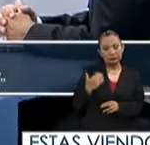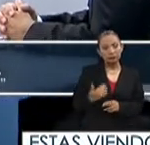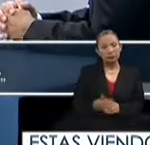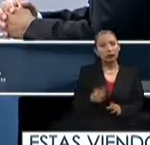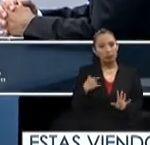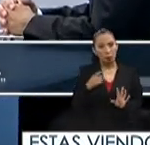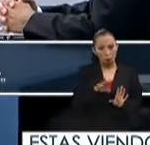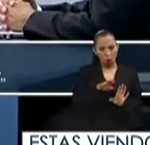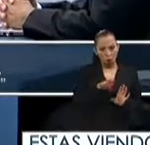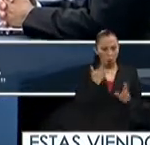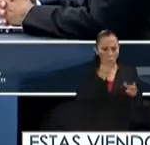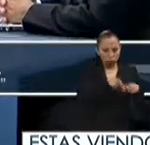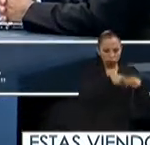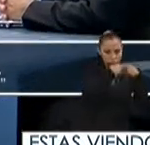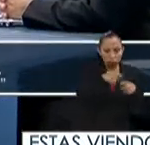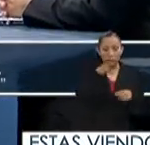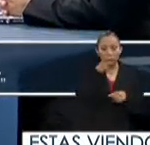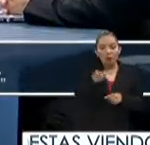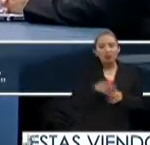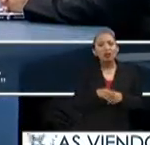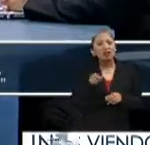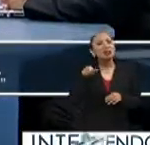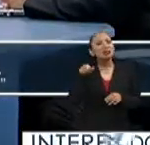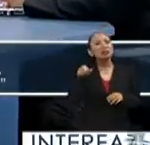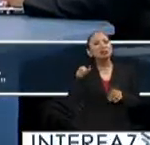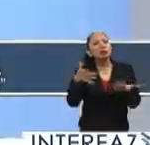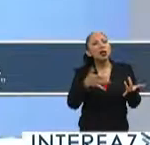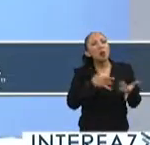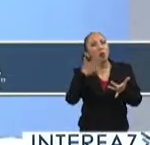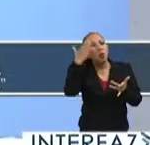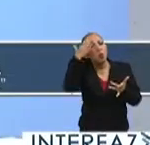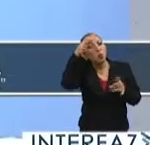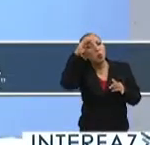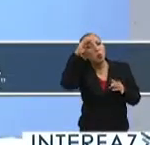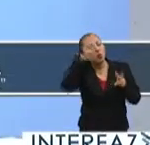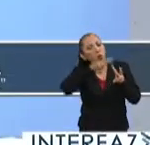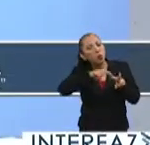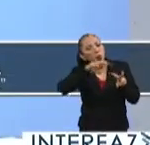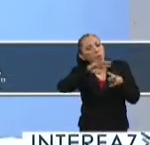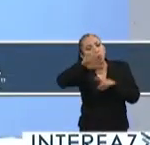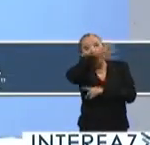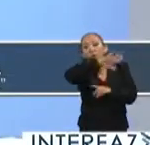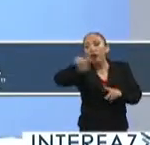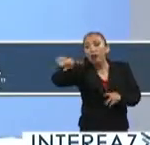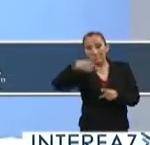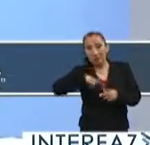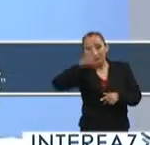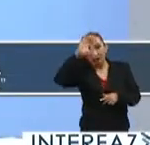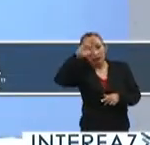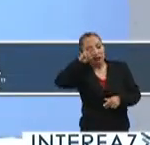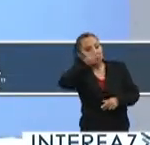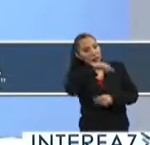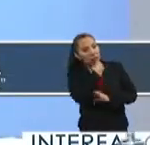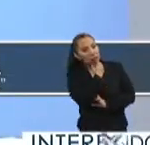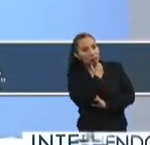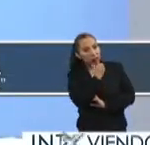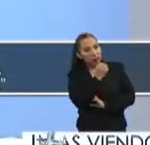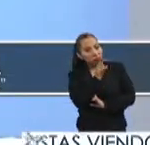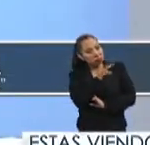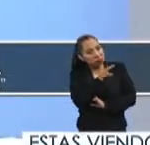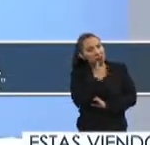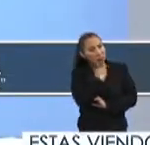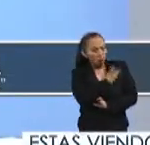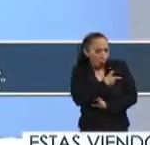momentos fuera del aire, ¿cómo había tomado esta reflexión el círculo científico? Sé que lo reciben con